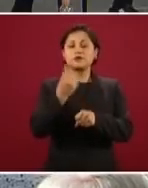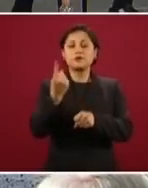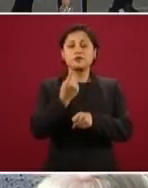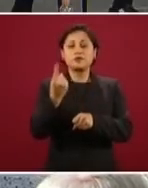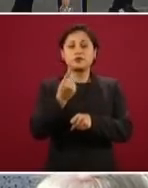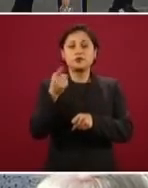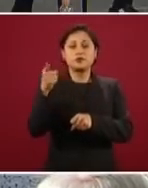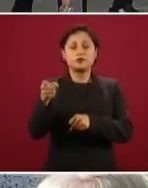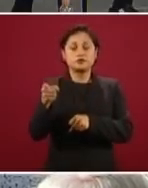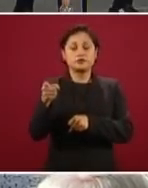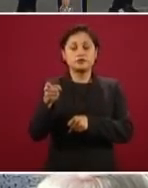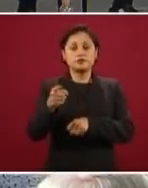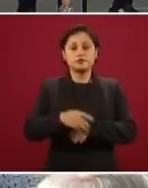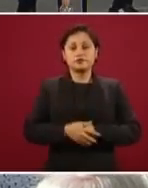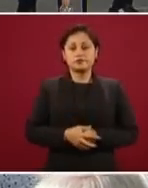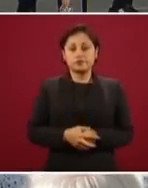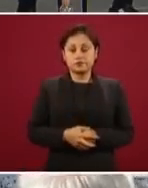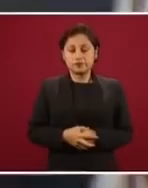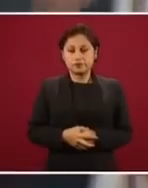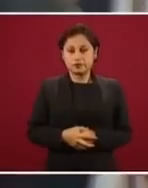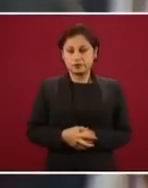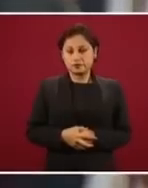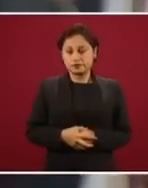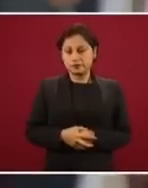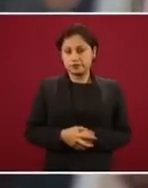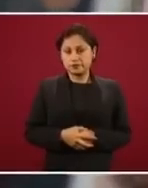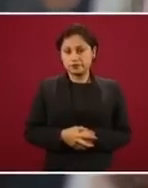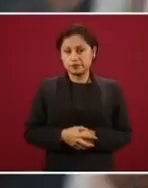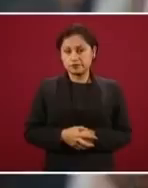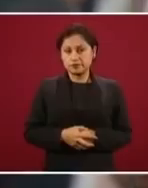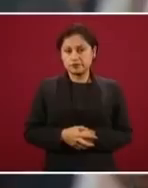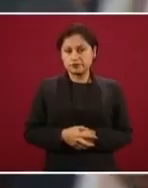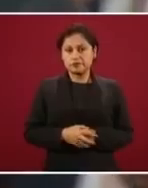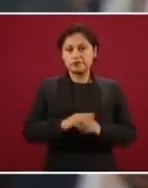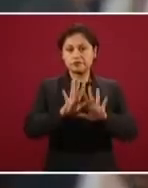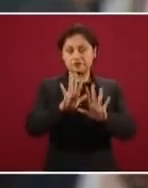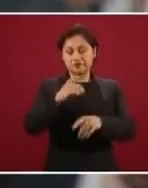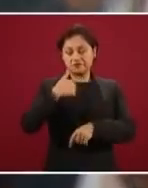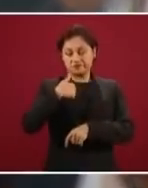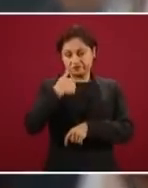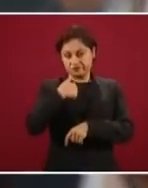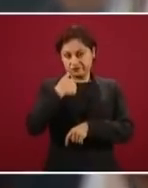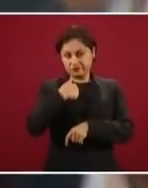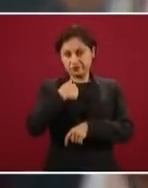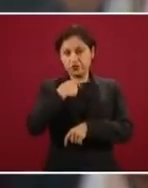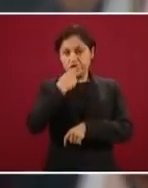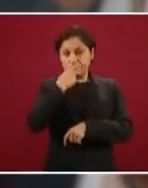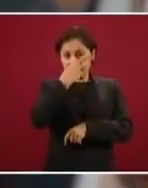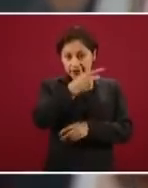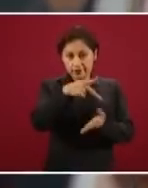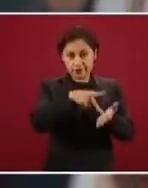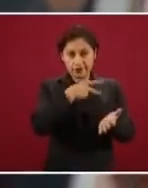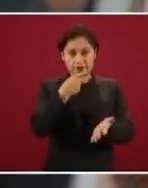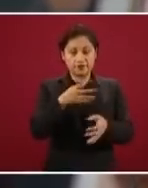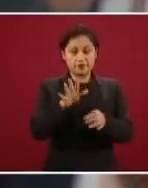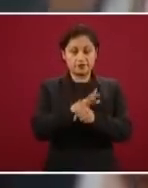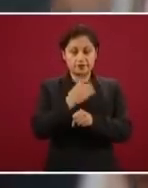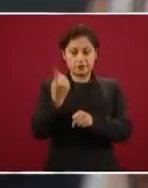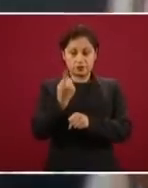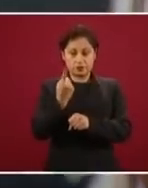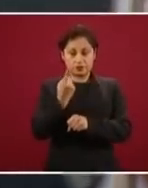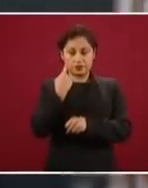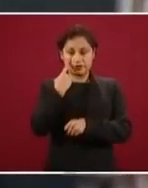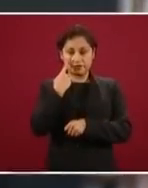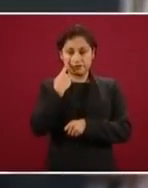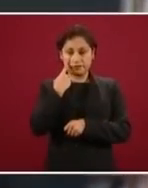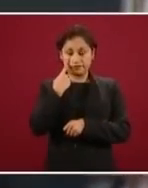y legalmente pero el por qué le vuelvo a repetir esto es porque las